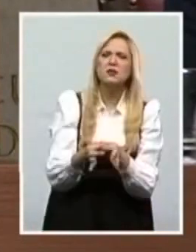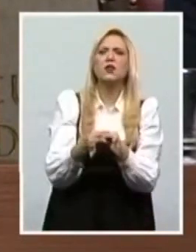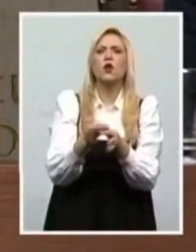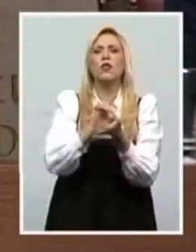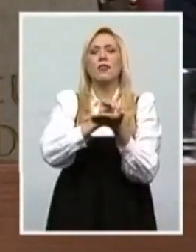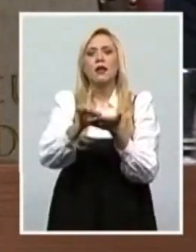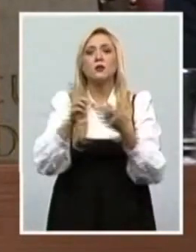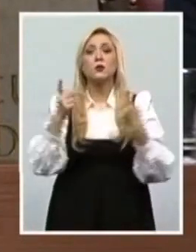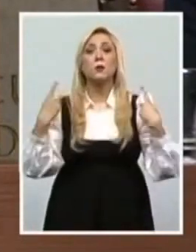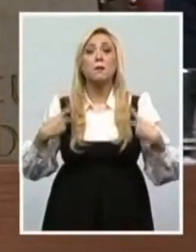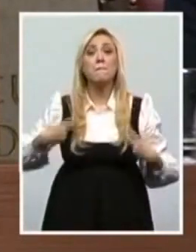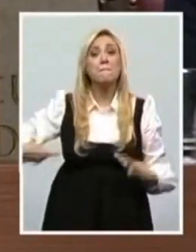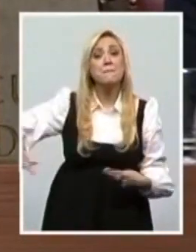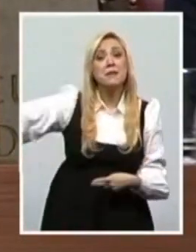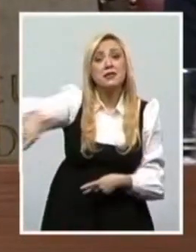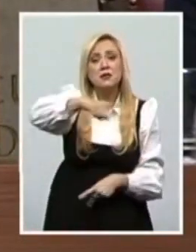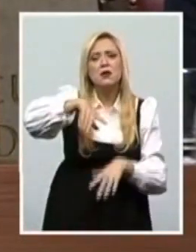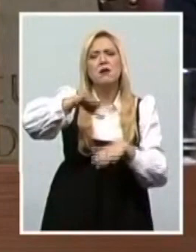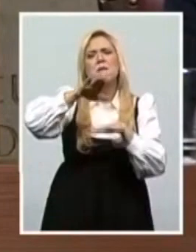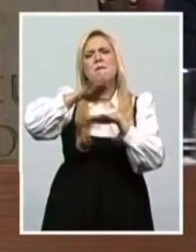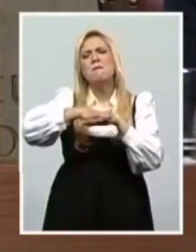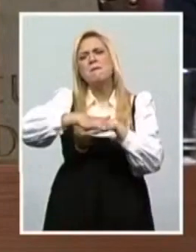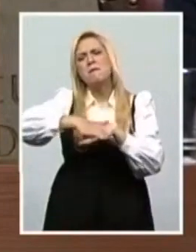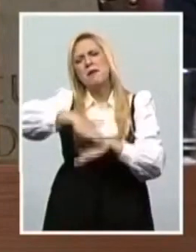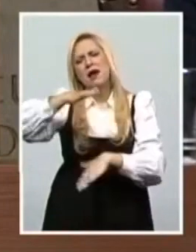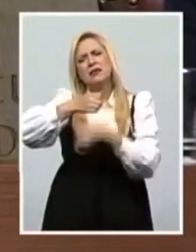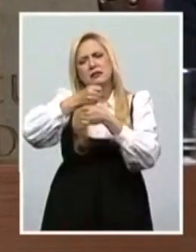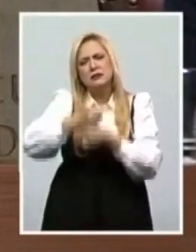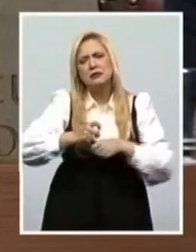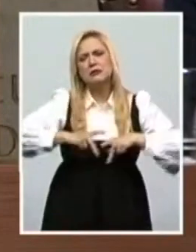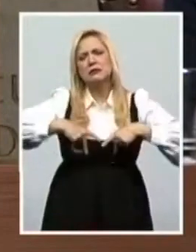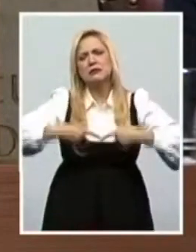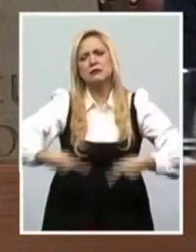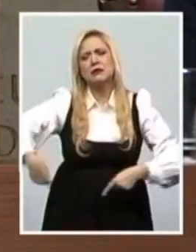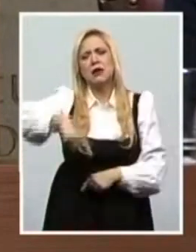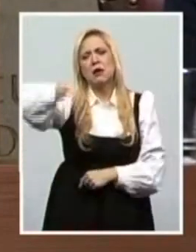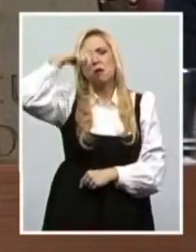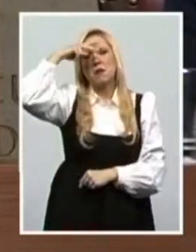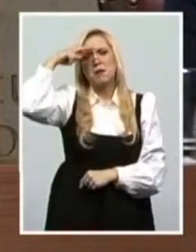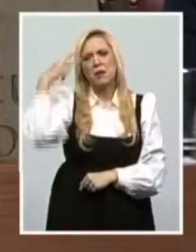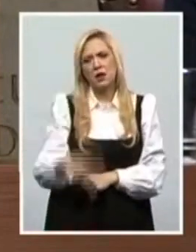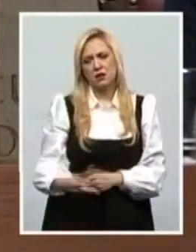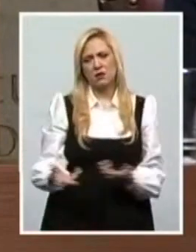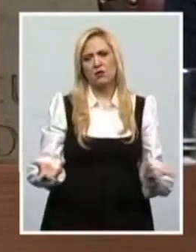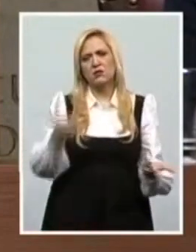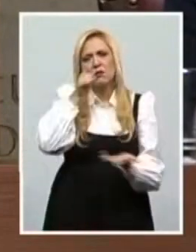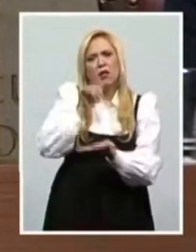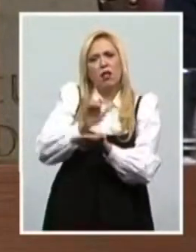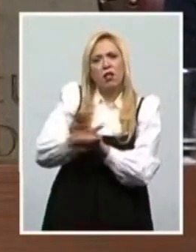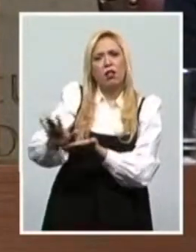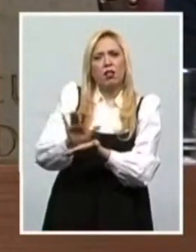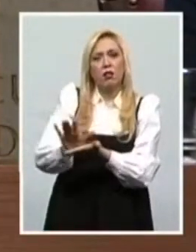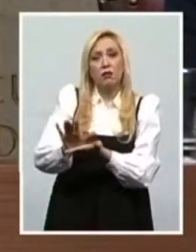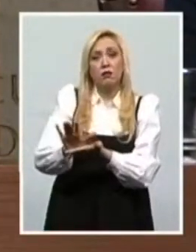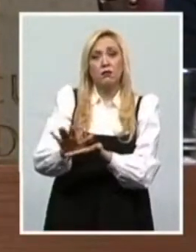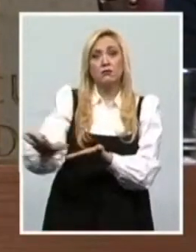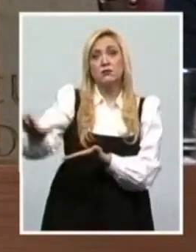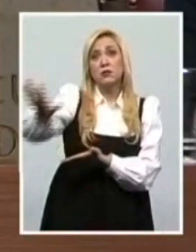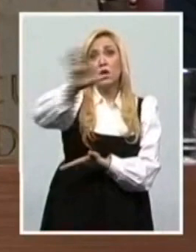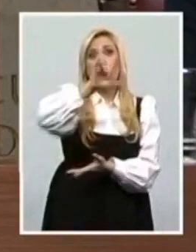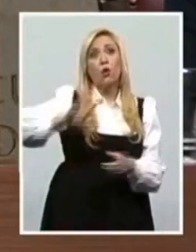los derechos de las personas más vulnerables de México, porque todo el poder público